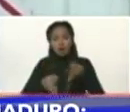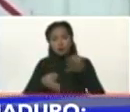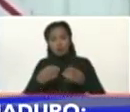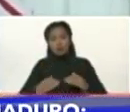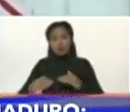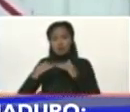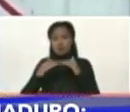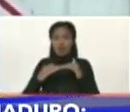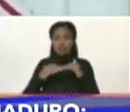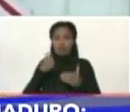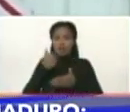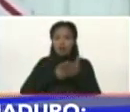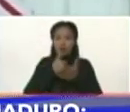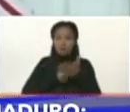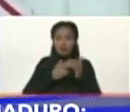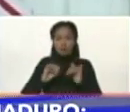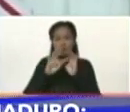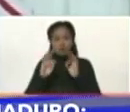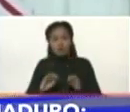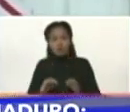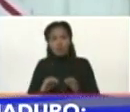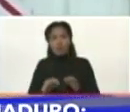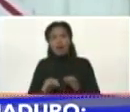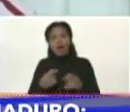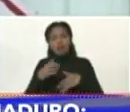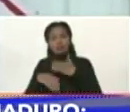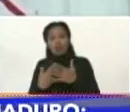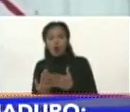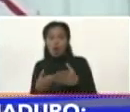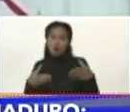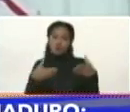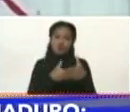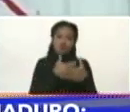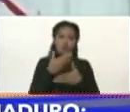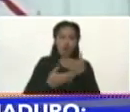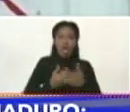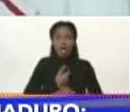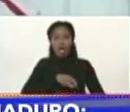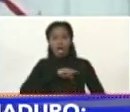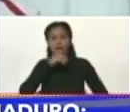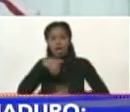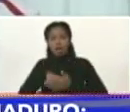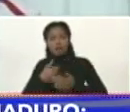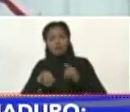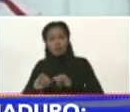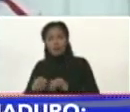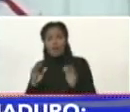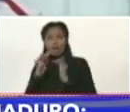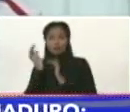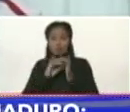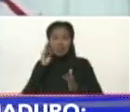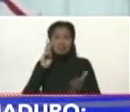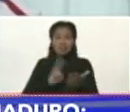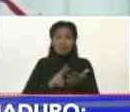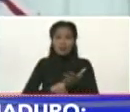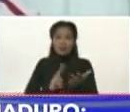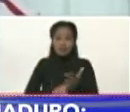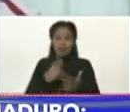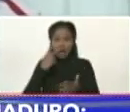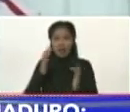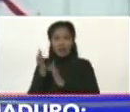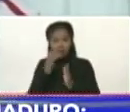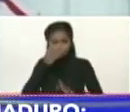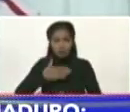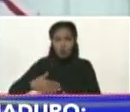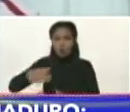igualdad y a combatir el imperio romano de entonces y a las oligarquías de entonces, porque Jesucristo, el verdadero, es el Cristo de los